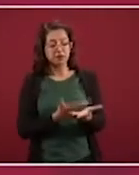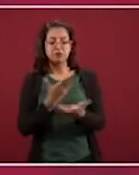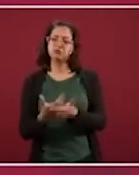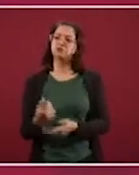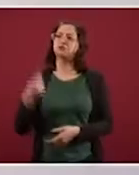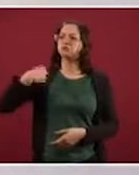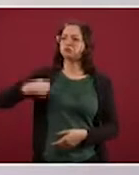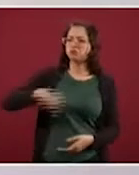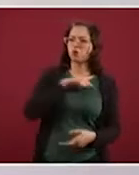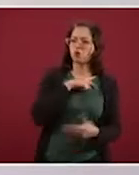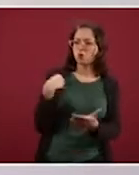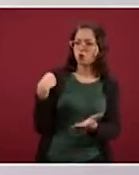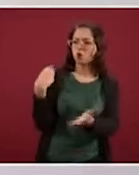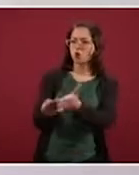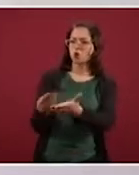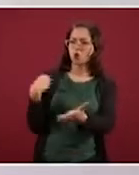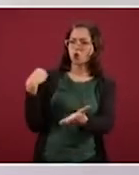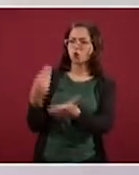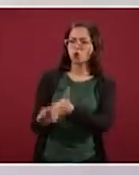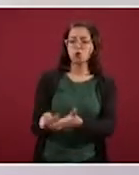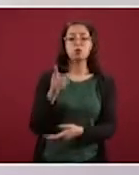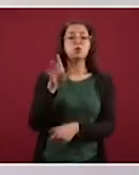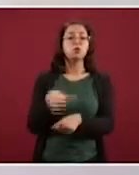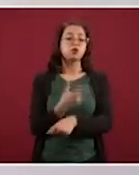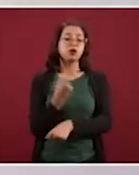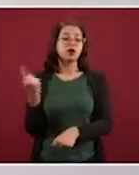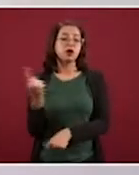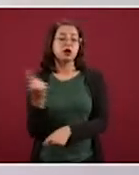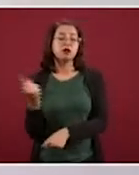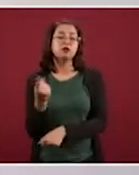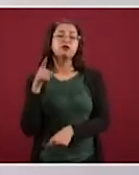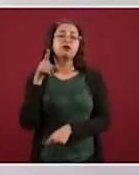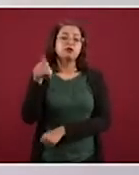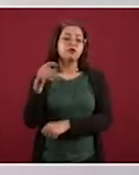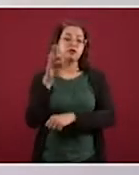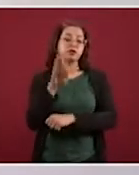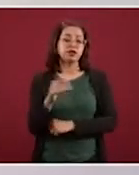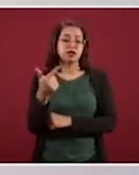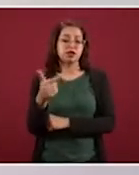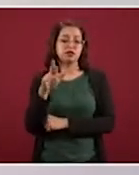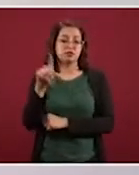de que se trata de un organismo autónomo.